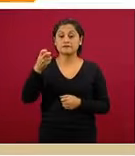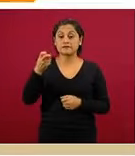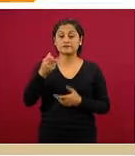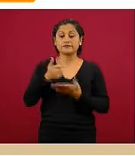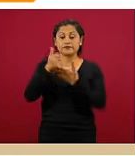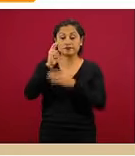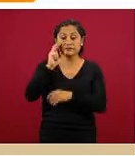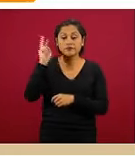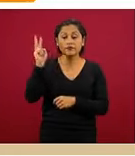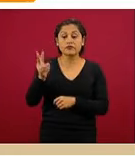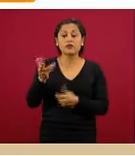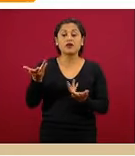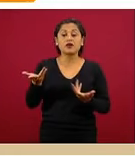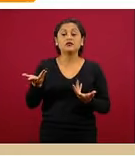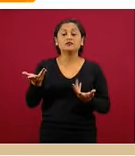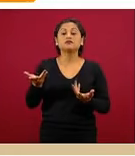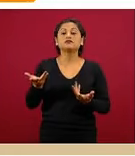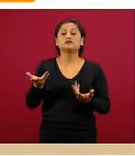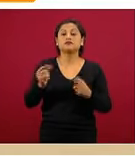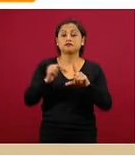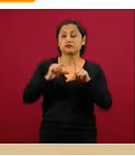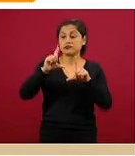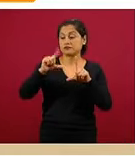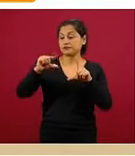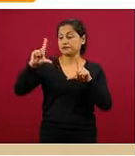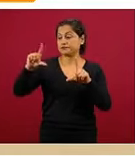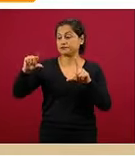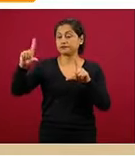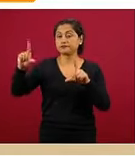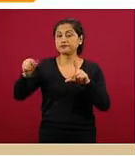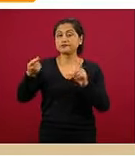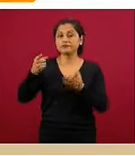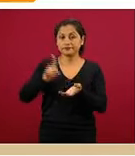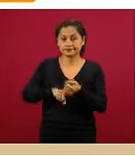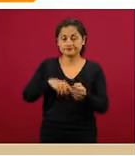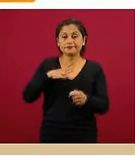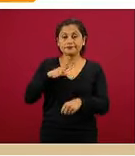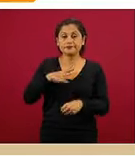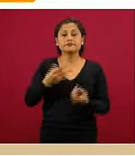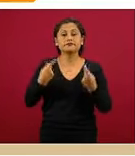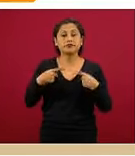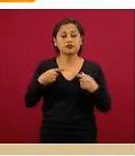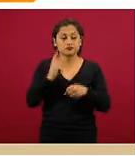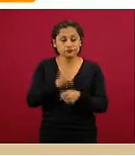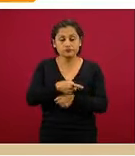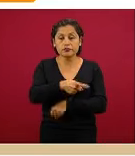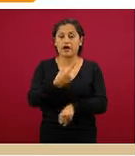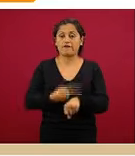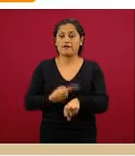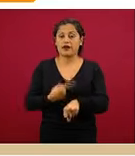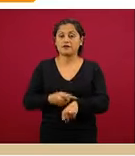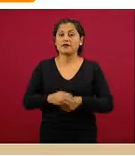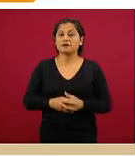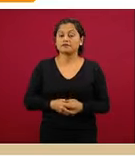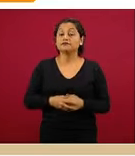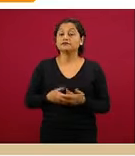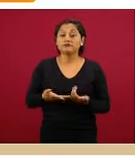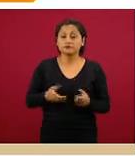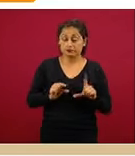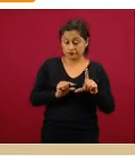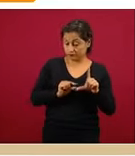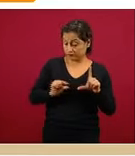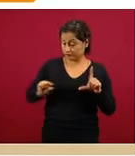esas columnas y que representa el número de personas que se han identificado. ¿Cuándo? En cada una de las semanas